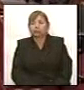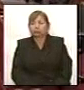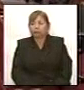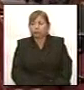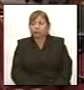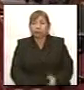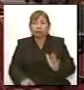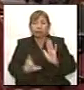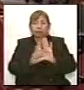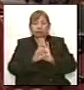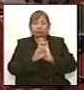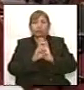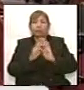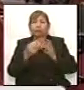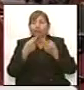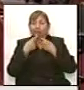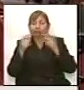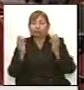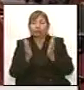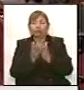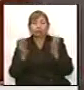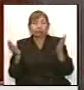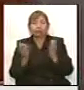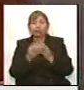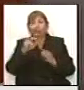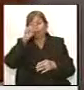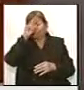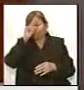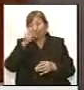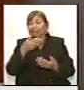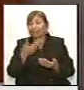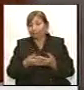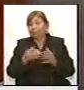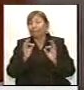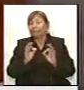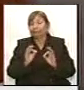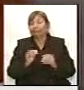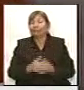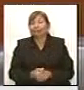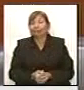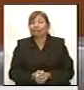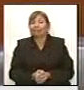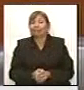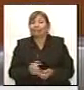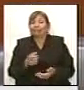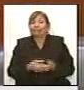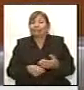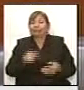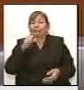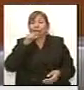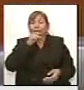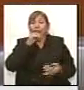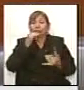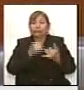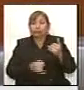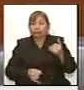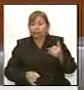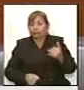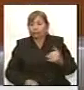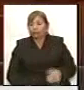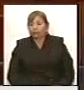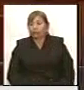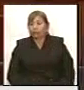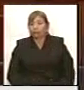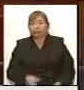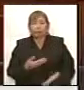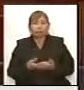La ley promulgada en el Diario Oficial El Peruano fue puesta a consideración del denominado Pleno Mujer en marzo último, dedicado a